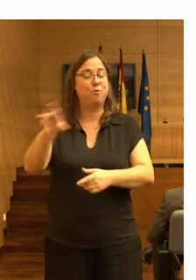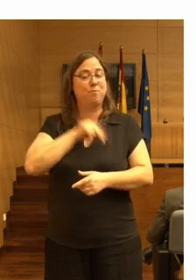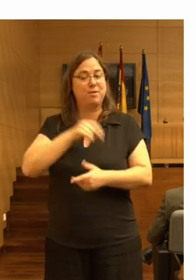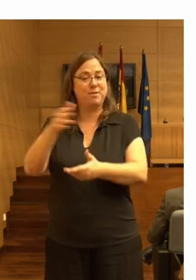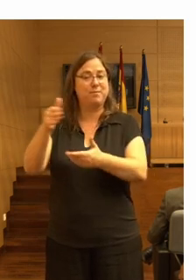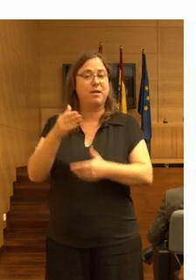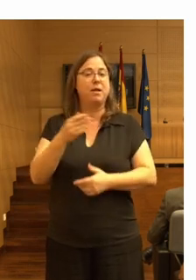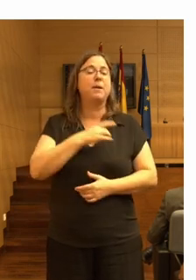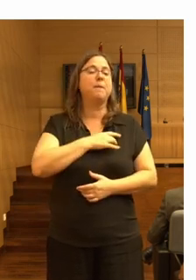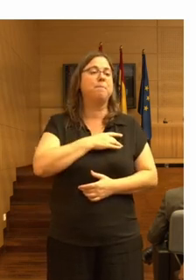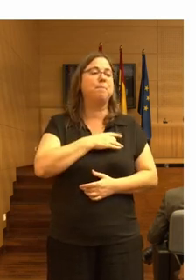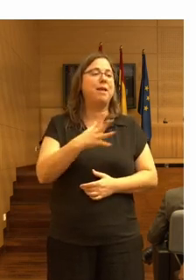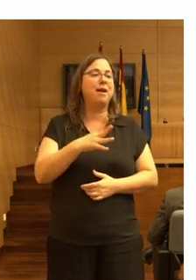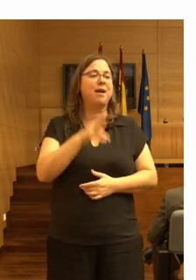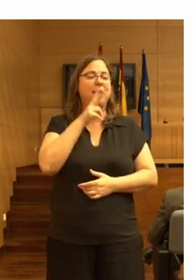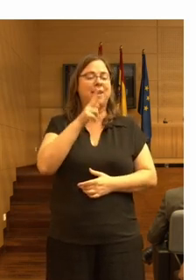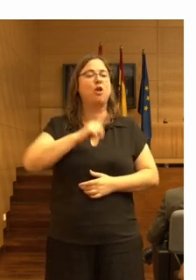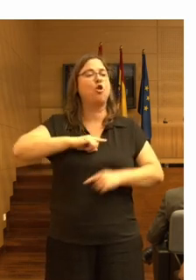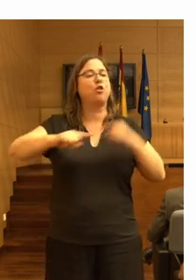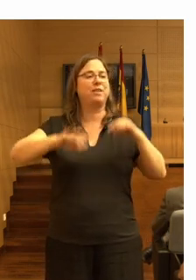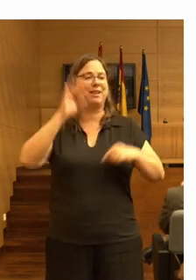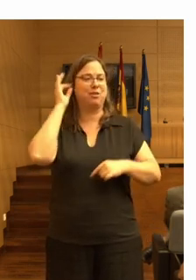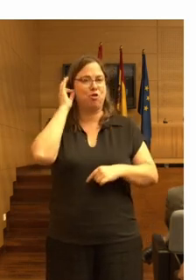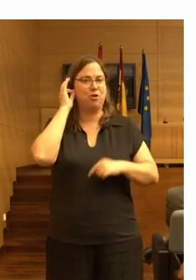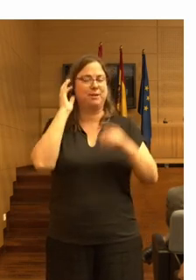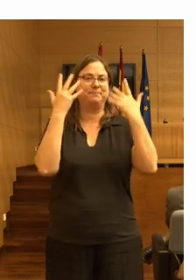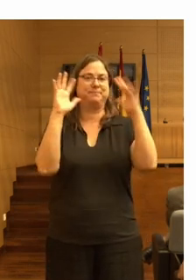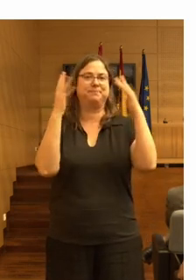premio Blanca Herrero, su directora.